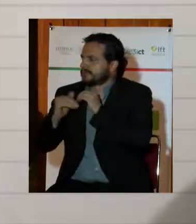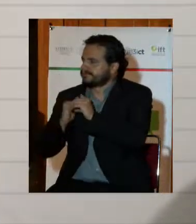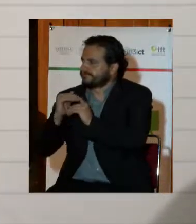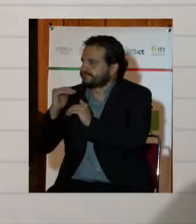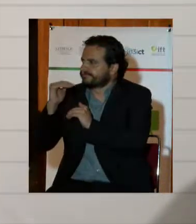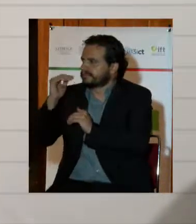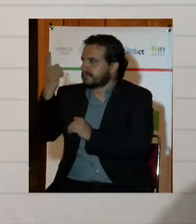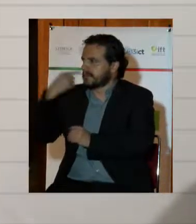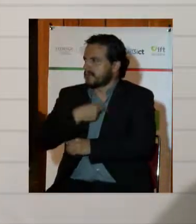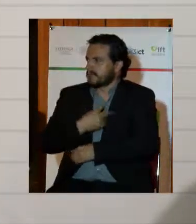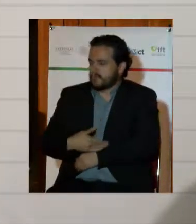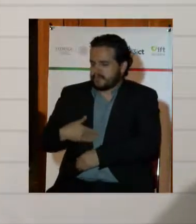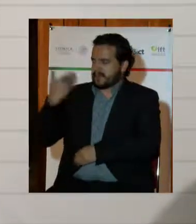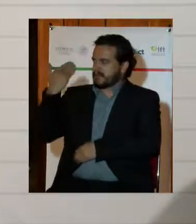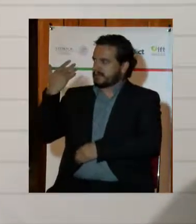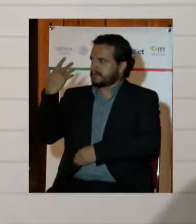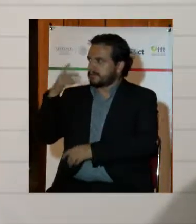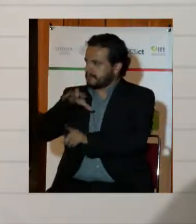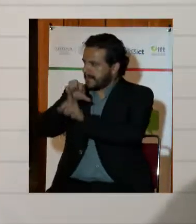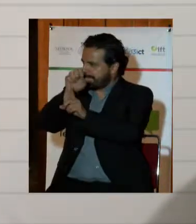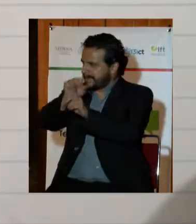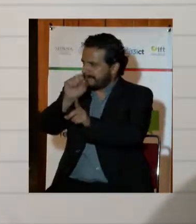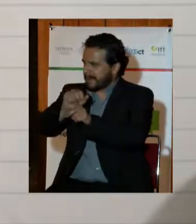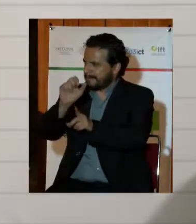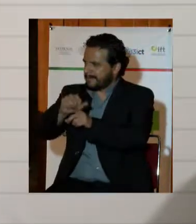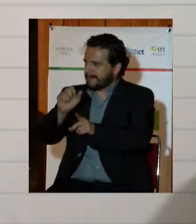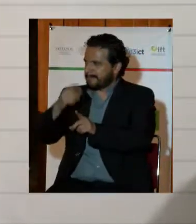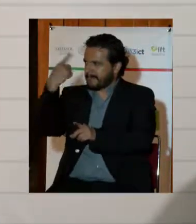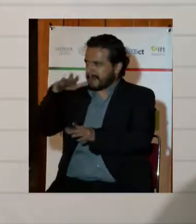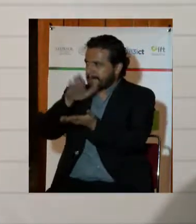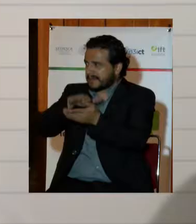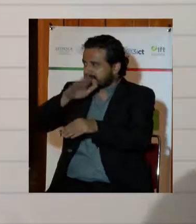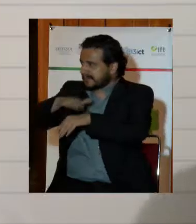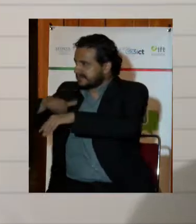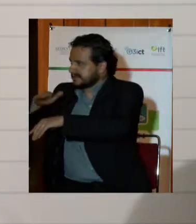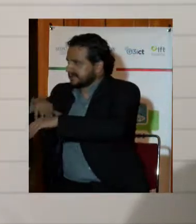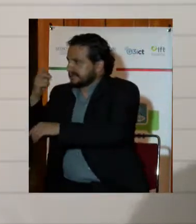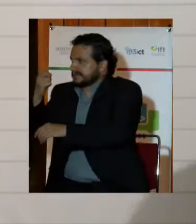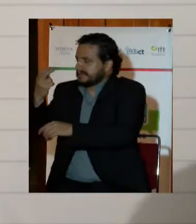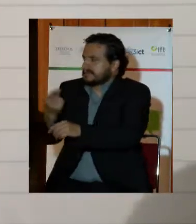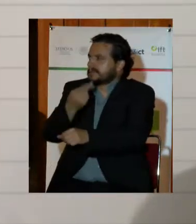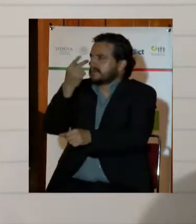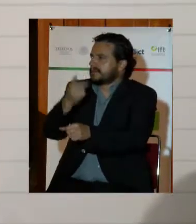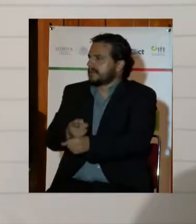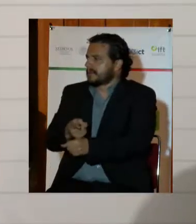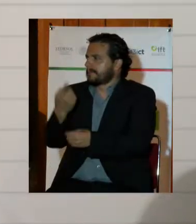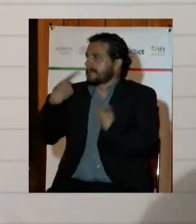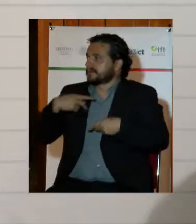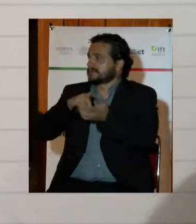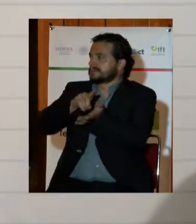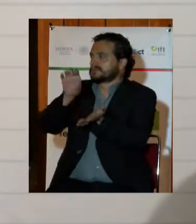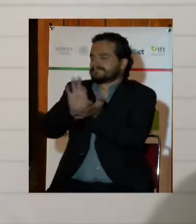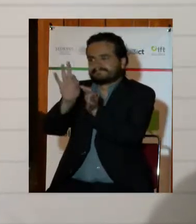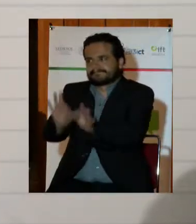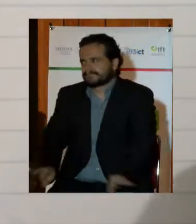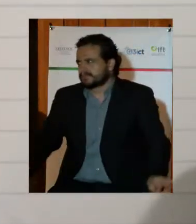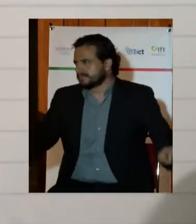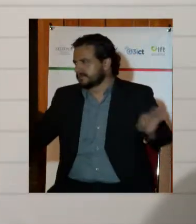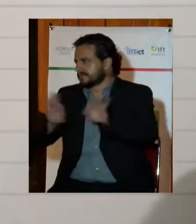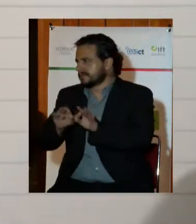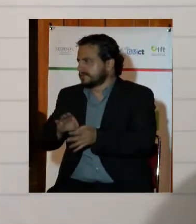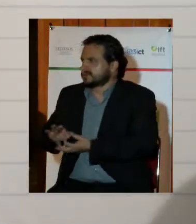más. Así que apoyar las necesidades de las personas con discapacidad es una parte importante de nuestro trabajo y de